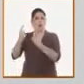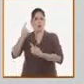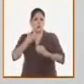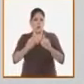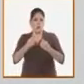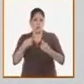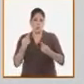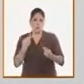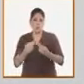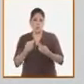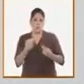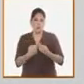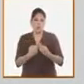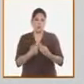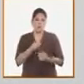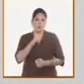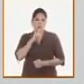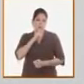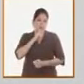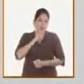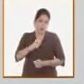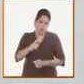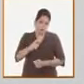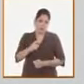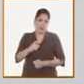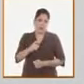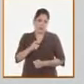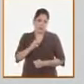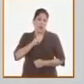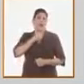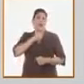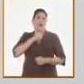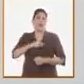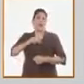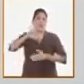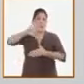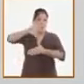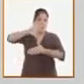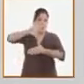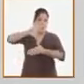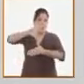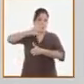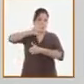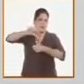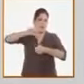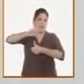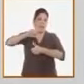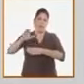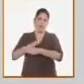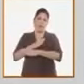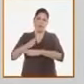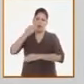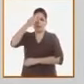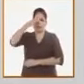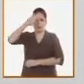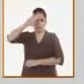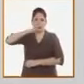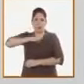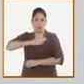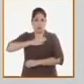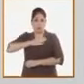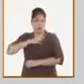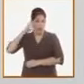a decir no no Estados Unidos Estados Unidos ya para ver Miseria No viajo Qué